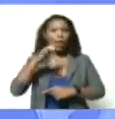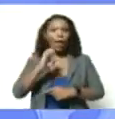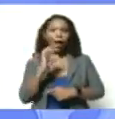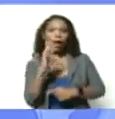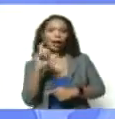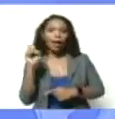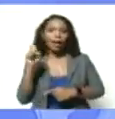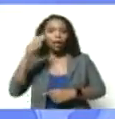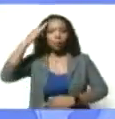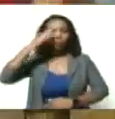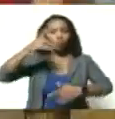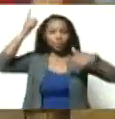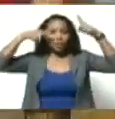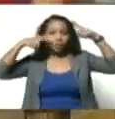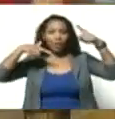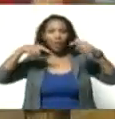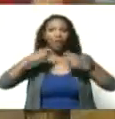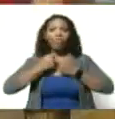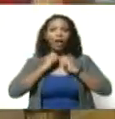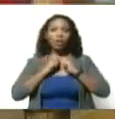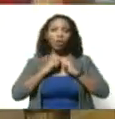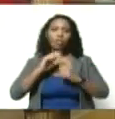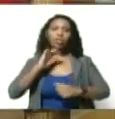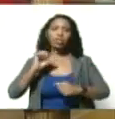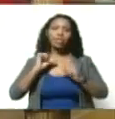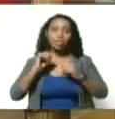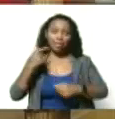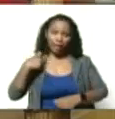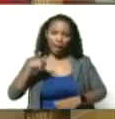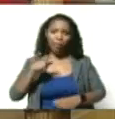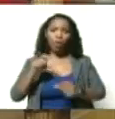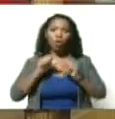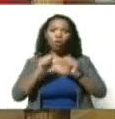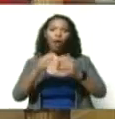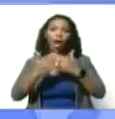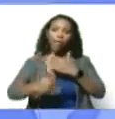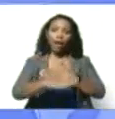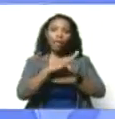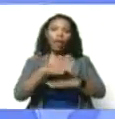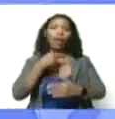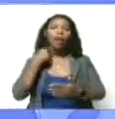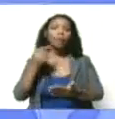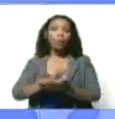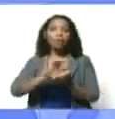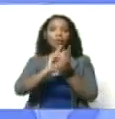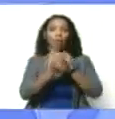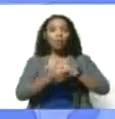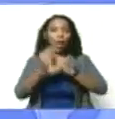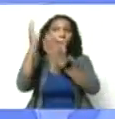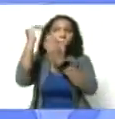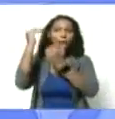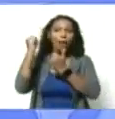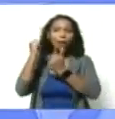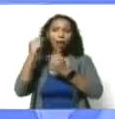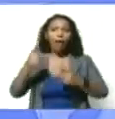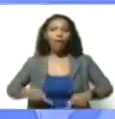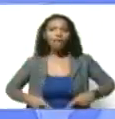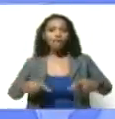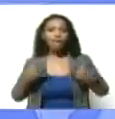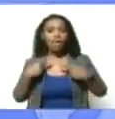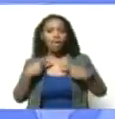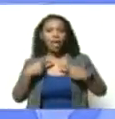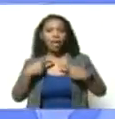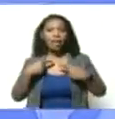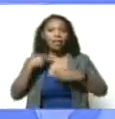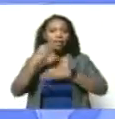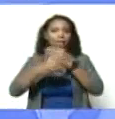del comandante Chávez y de Aristóbulo, tenemos que seguir adelante. Que la muerte se transforme en esperanza, en vida. Seamos